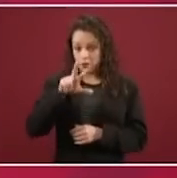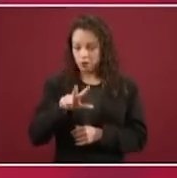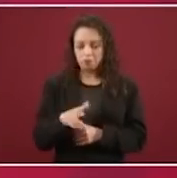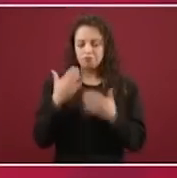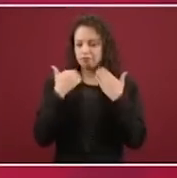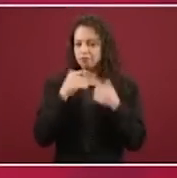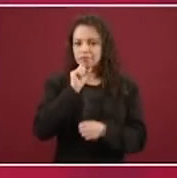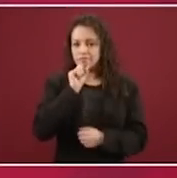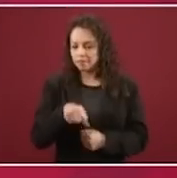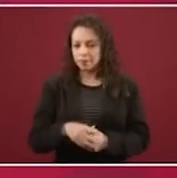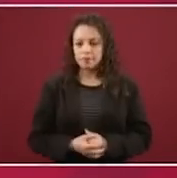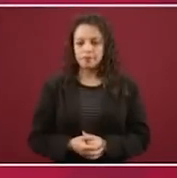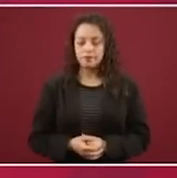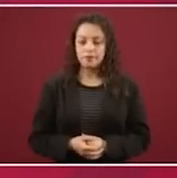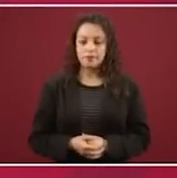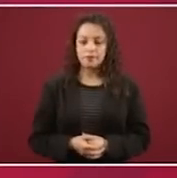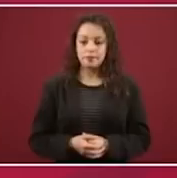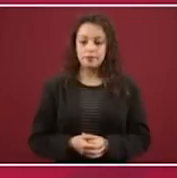cuando esa toma de